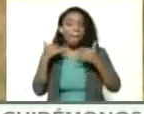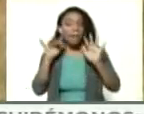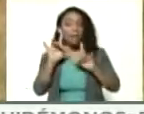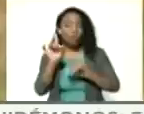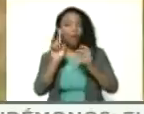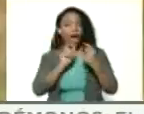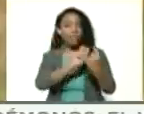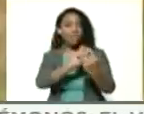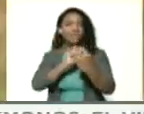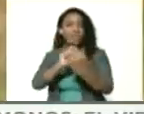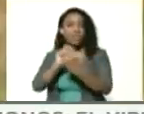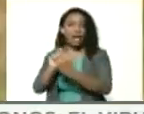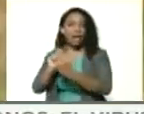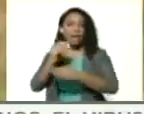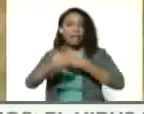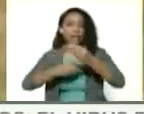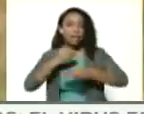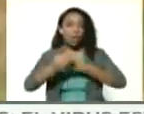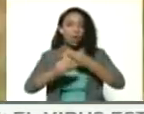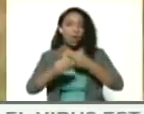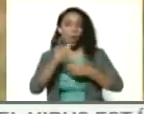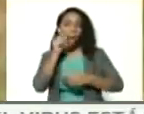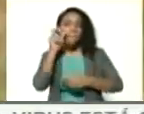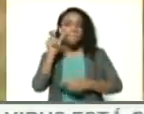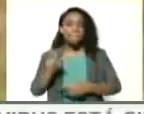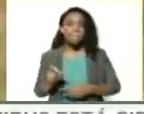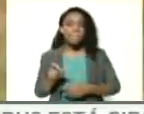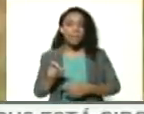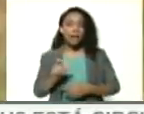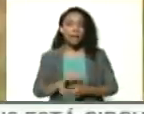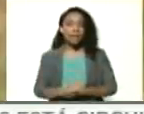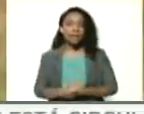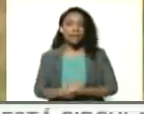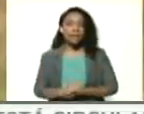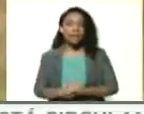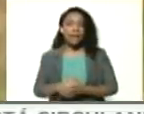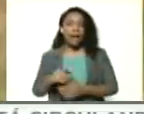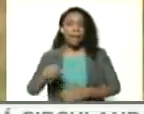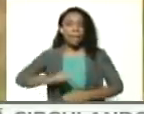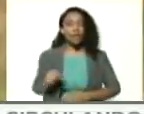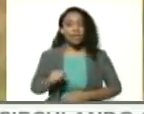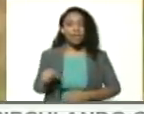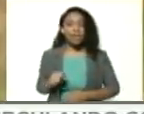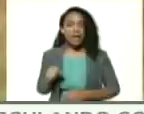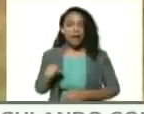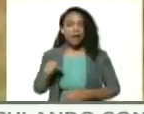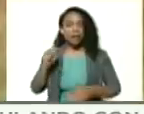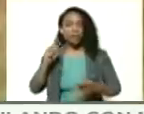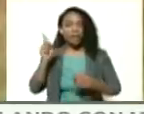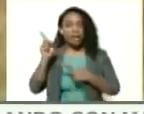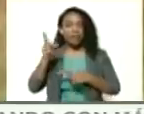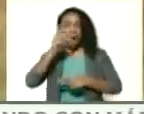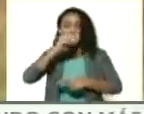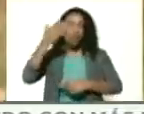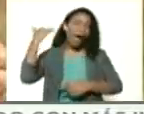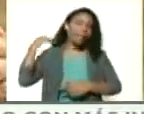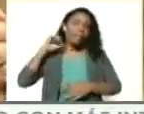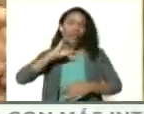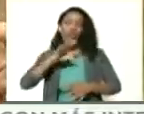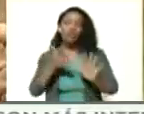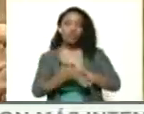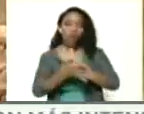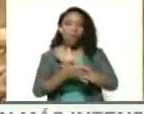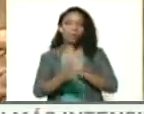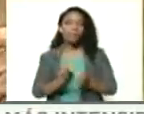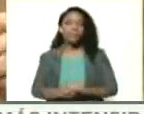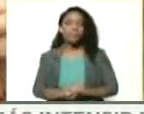entrevista que realizó mi hermano Vladimir a un comisario de la Policía Metropolitana. En aquellos años, el